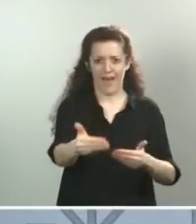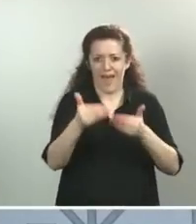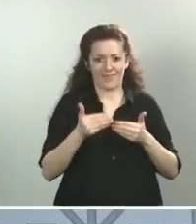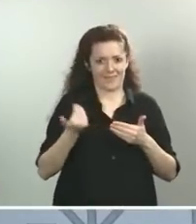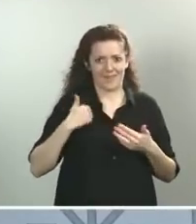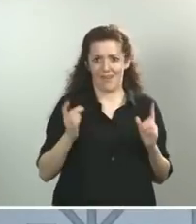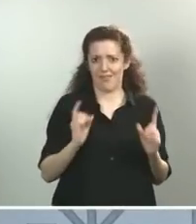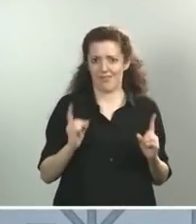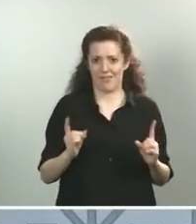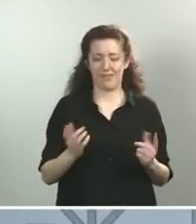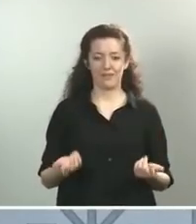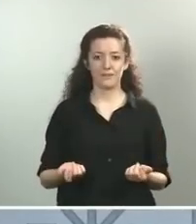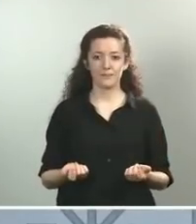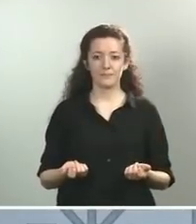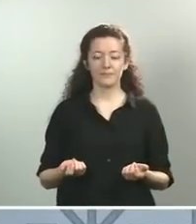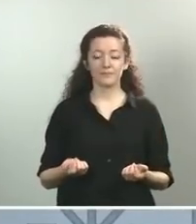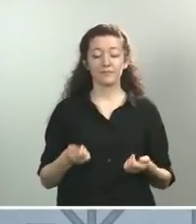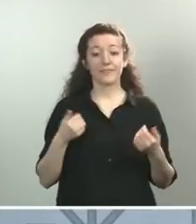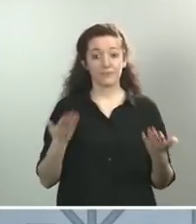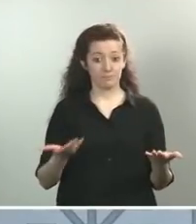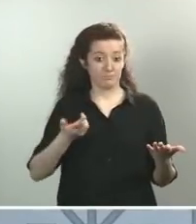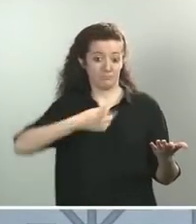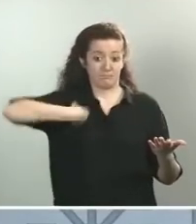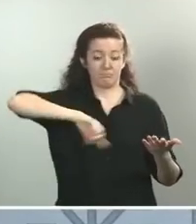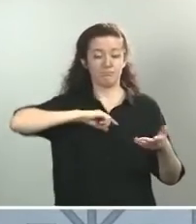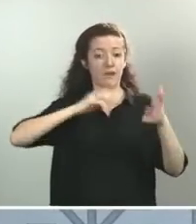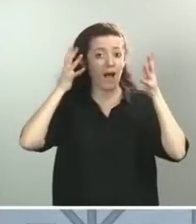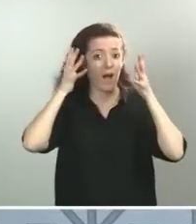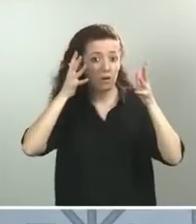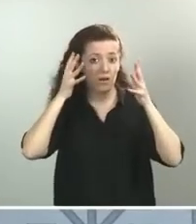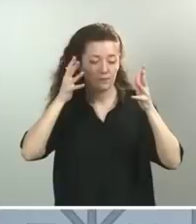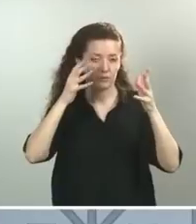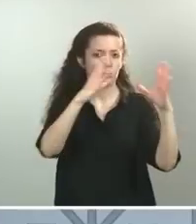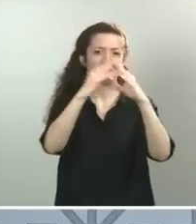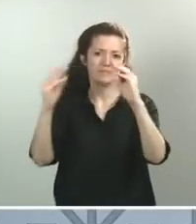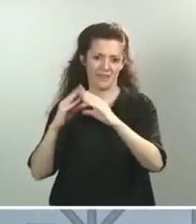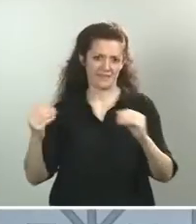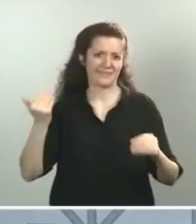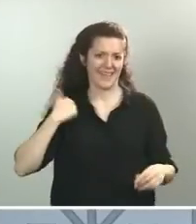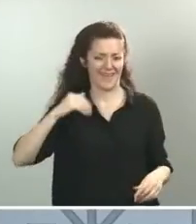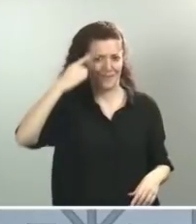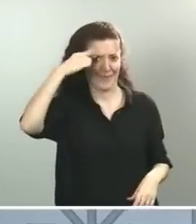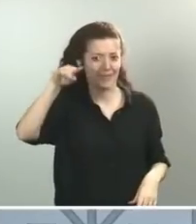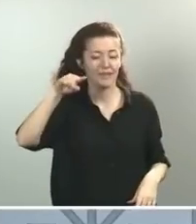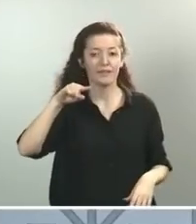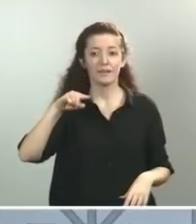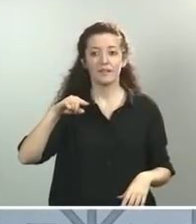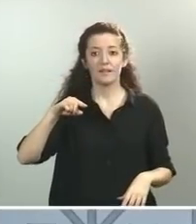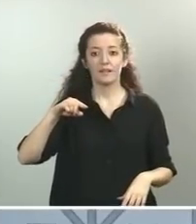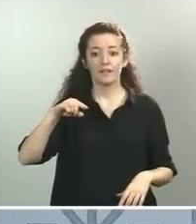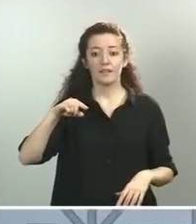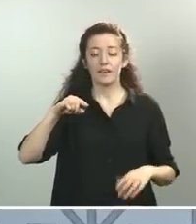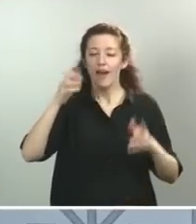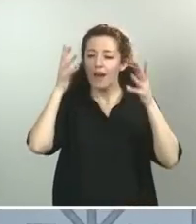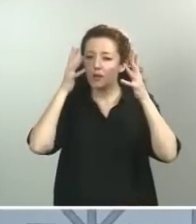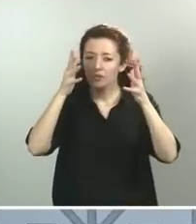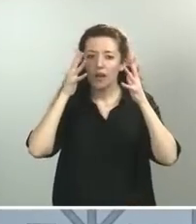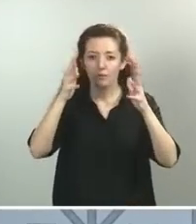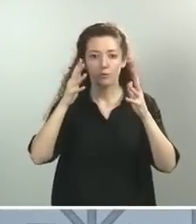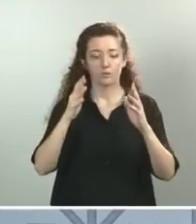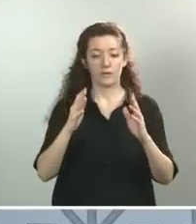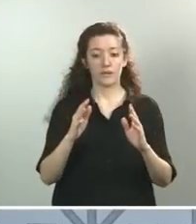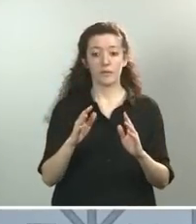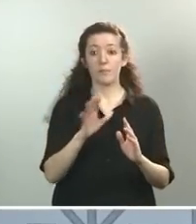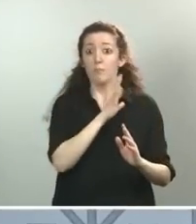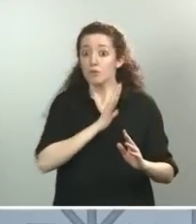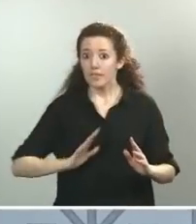e que ha sido adoptada por a maioria das universidades é programar exámenes online, programar evaluación continuada